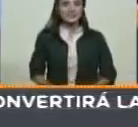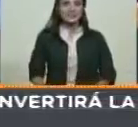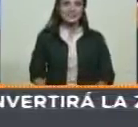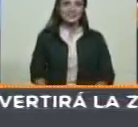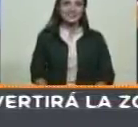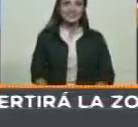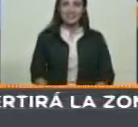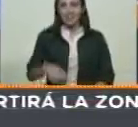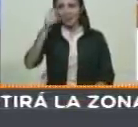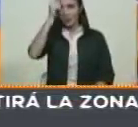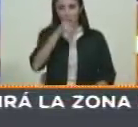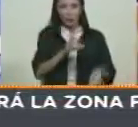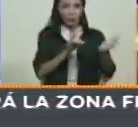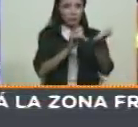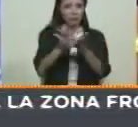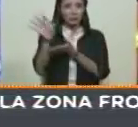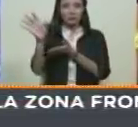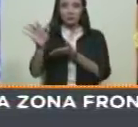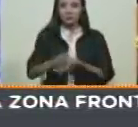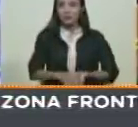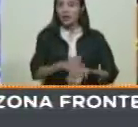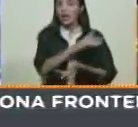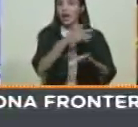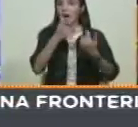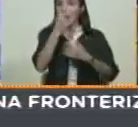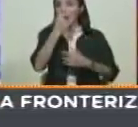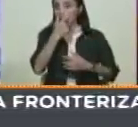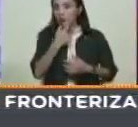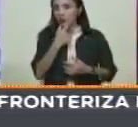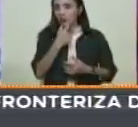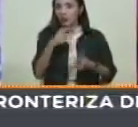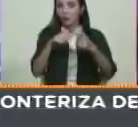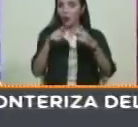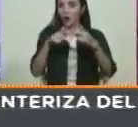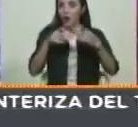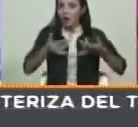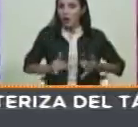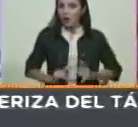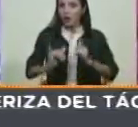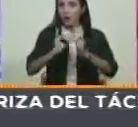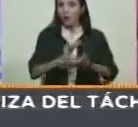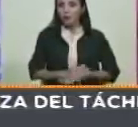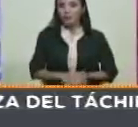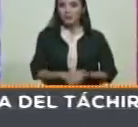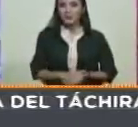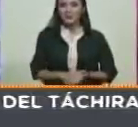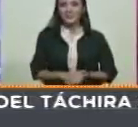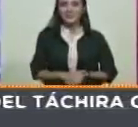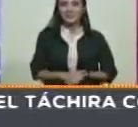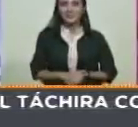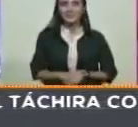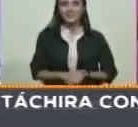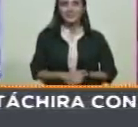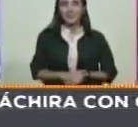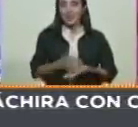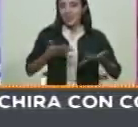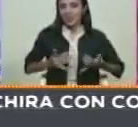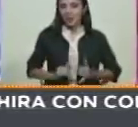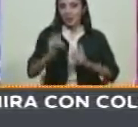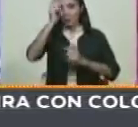falta un hijo de donald trump lo que no sabe henry falcón